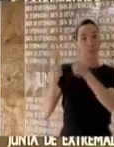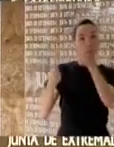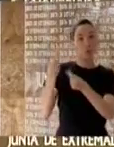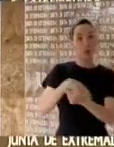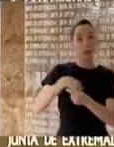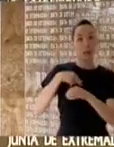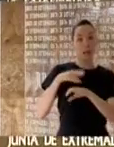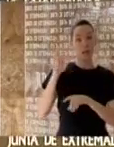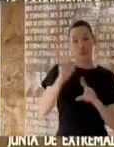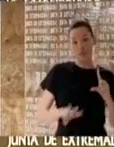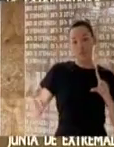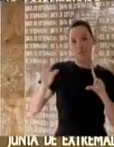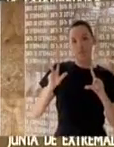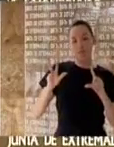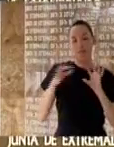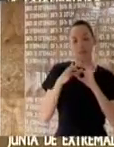dicho,